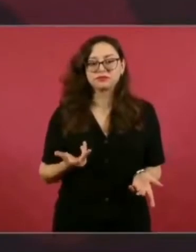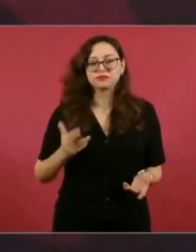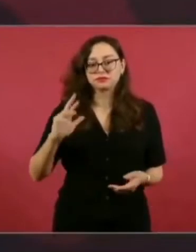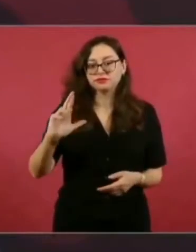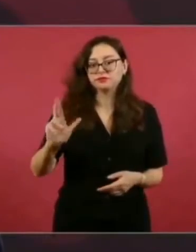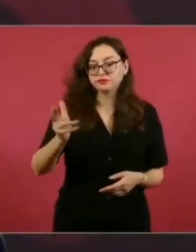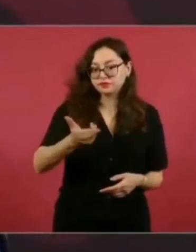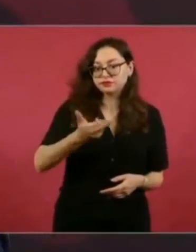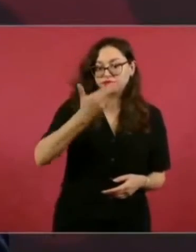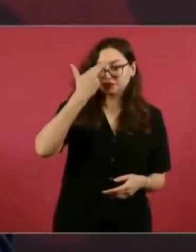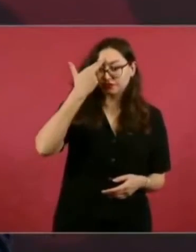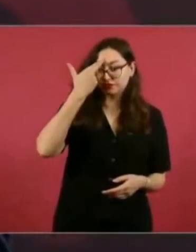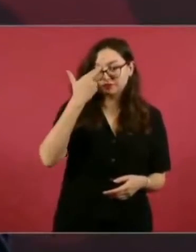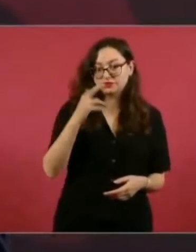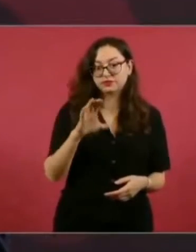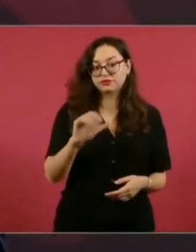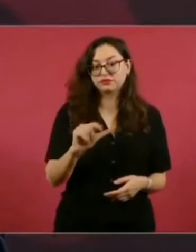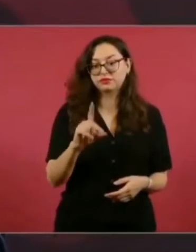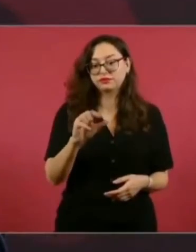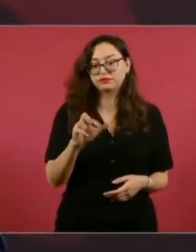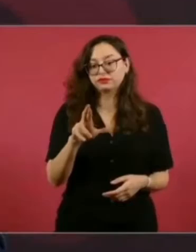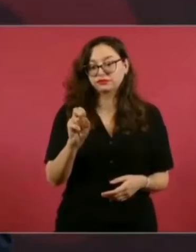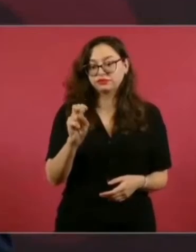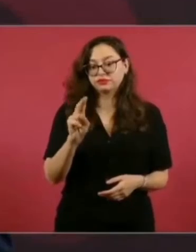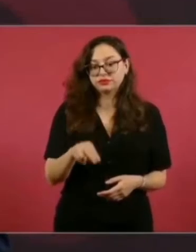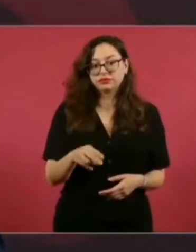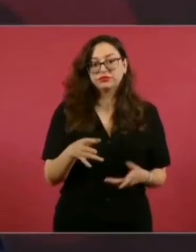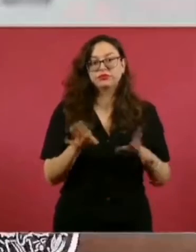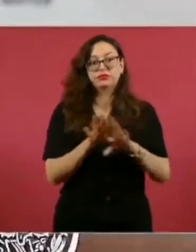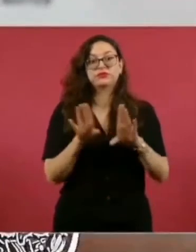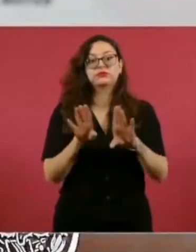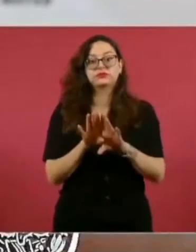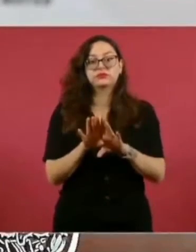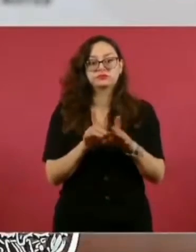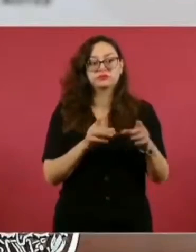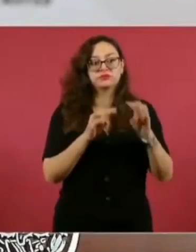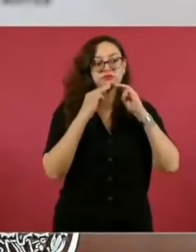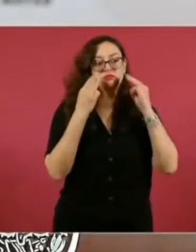una especie de narcoestado,